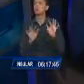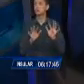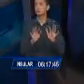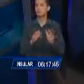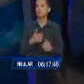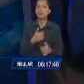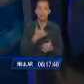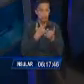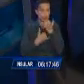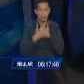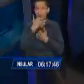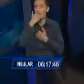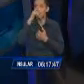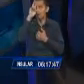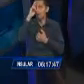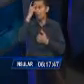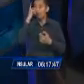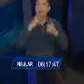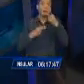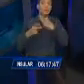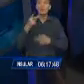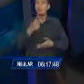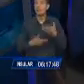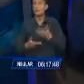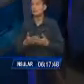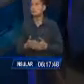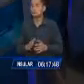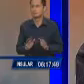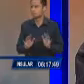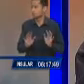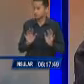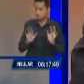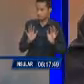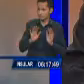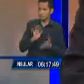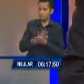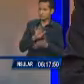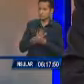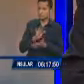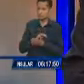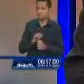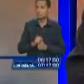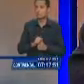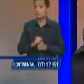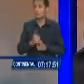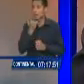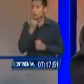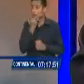engañarse, no hay que mentirnos nosotros mismos. Puede haber